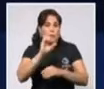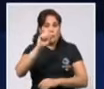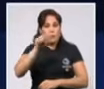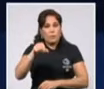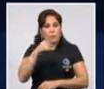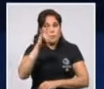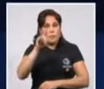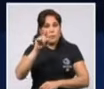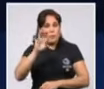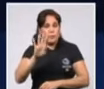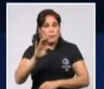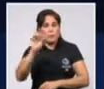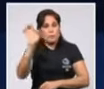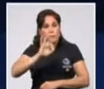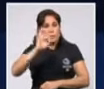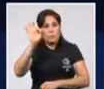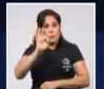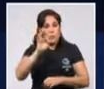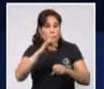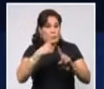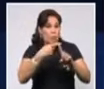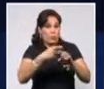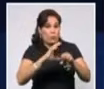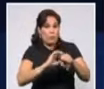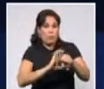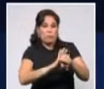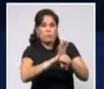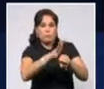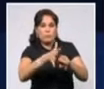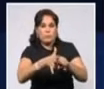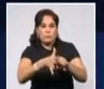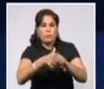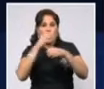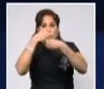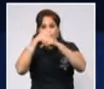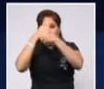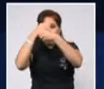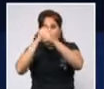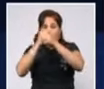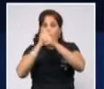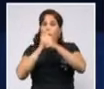0,94% de positividad de las muestras procesadas.